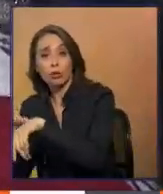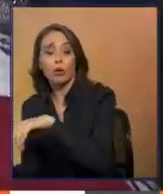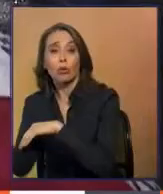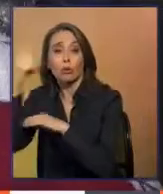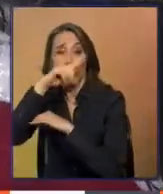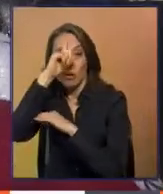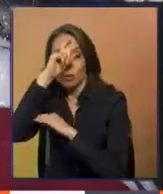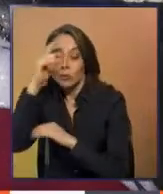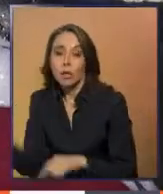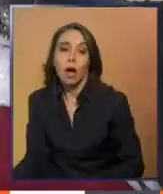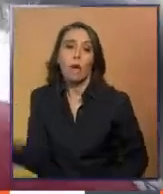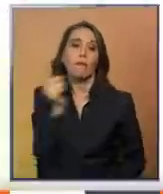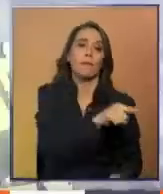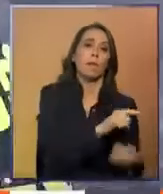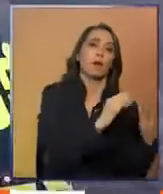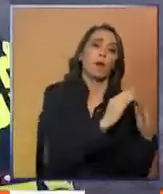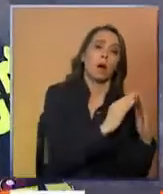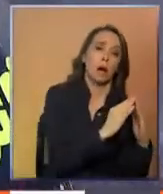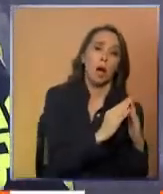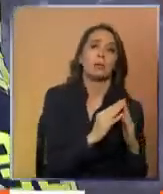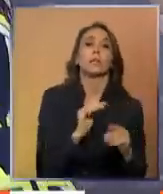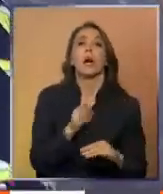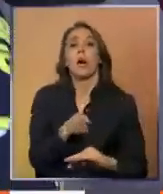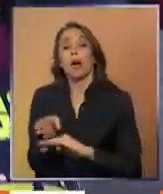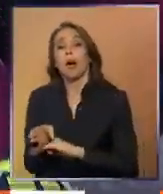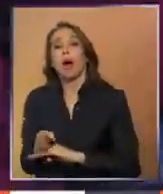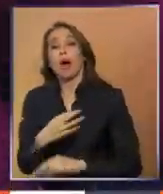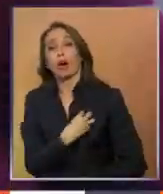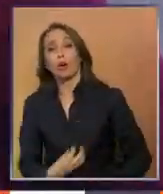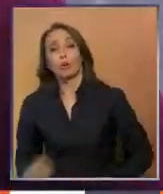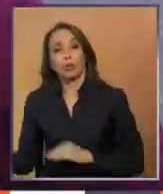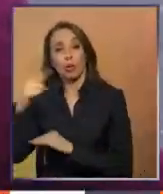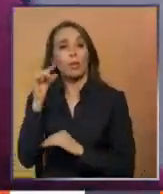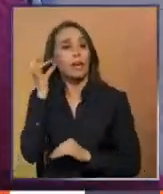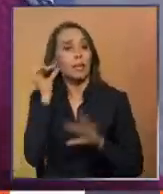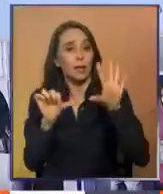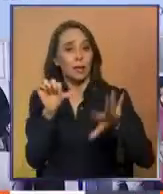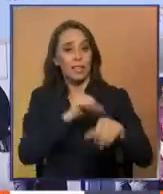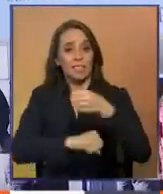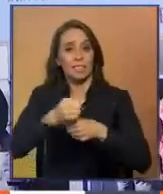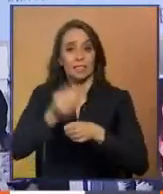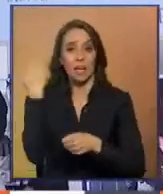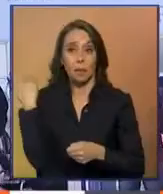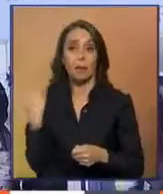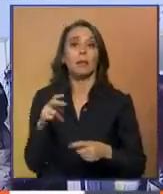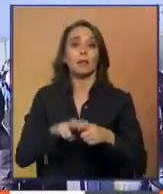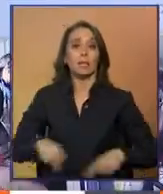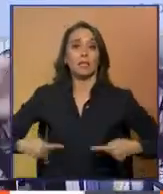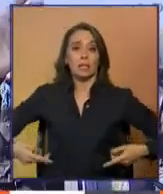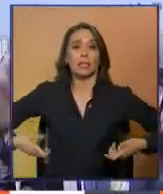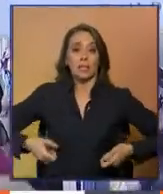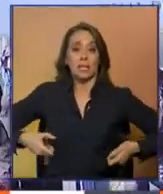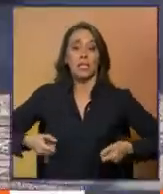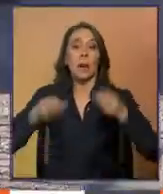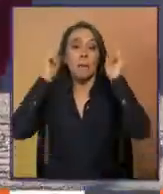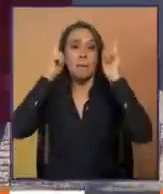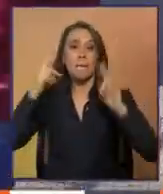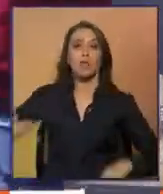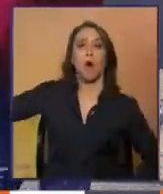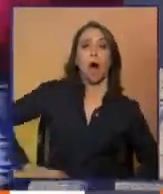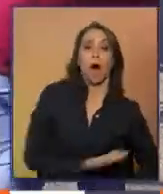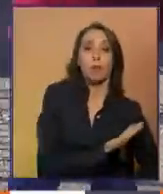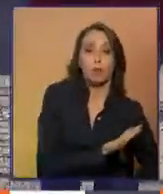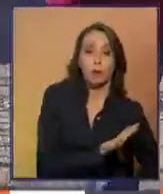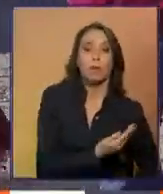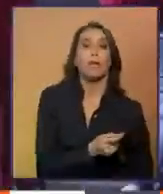hospital, en el consultorio. Hace 16 años María se mueve en una silla tras haber sido atropellada por una micro. Después de